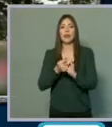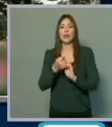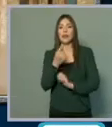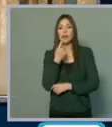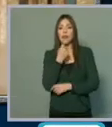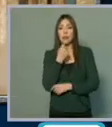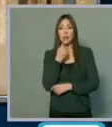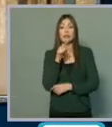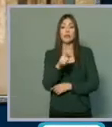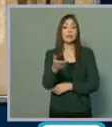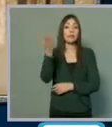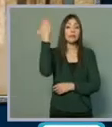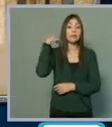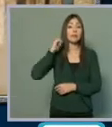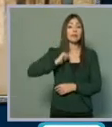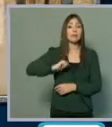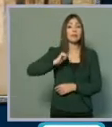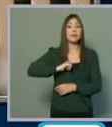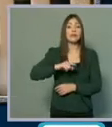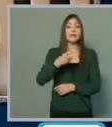Y desde la antigüedad